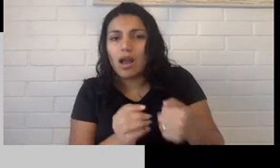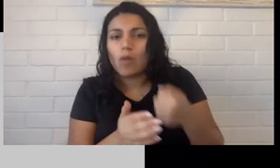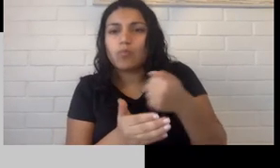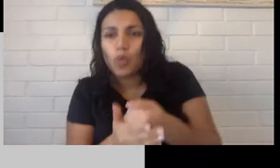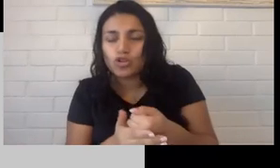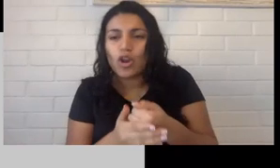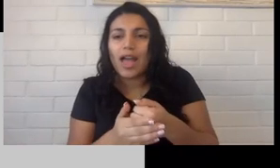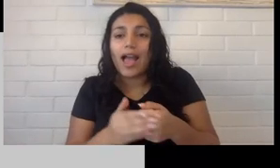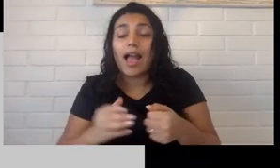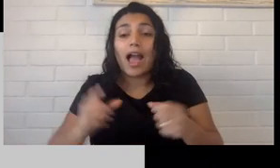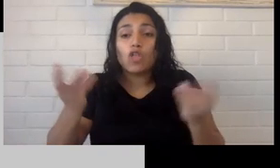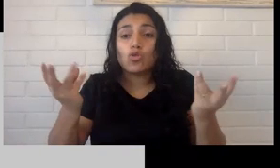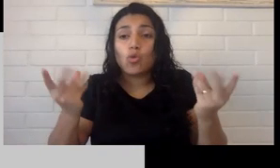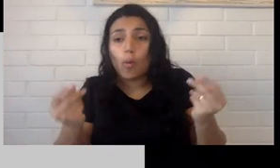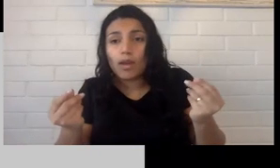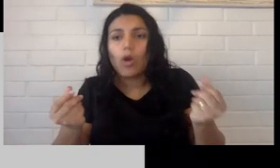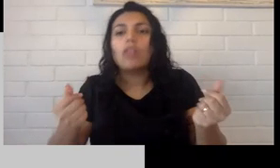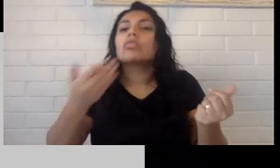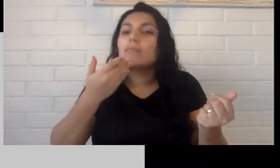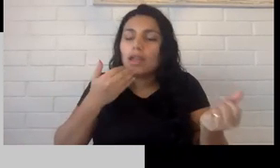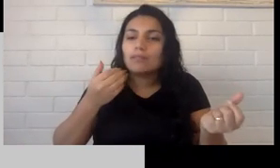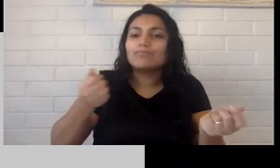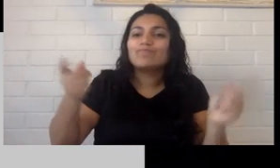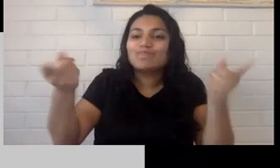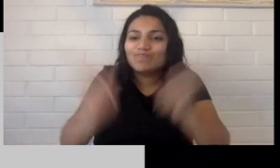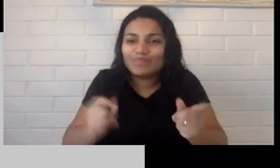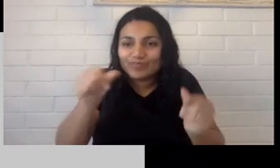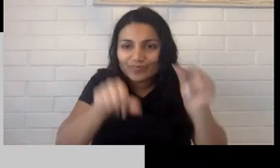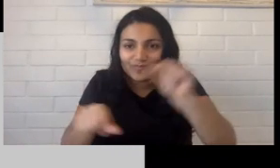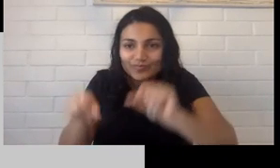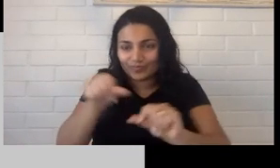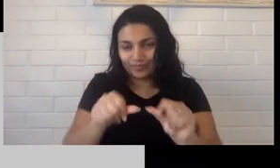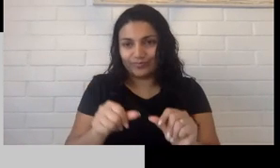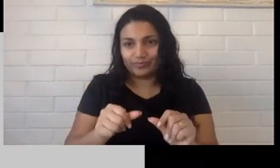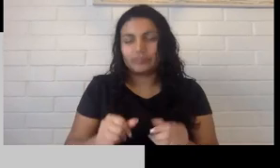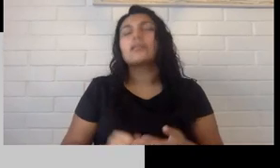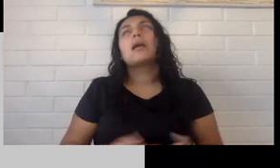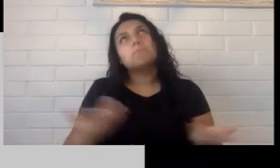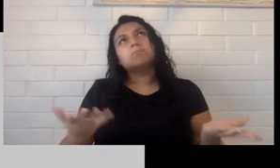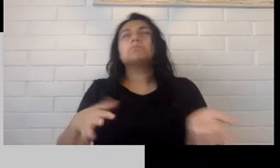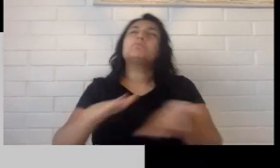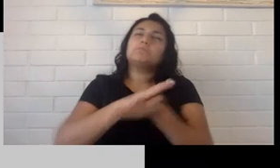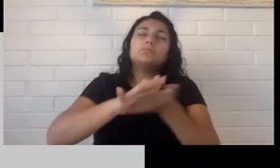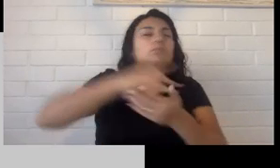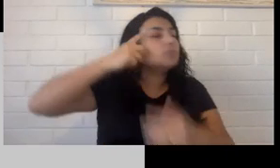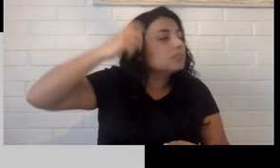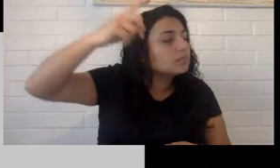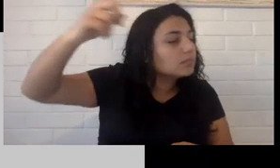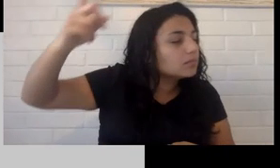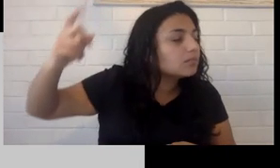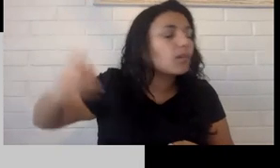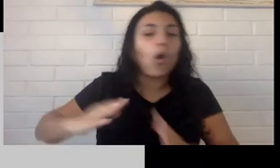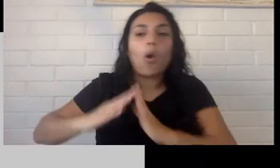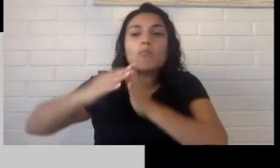gradiente eléctrico. Una imagen para esto es, supongamos que uno está en un bote y está remando en